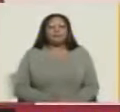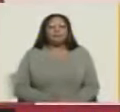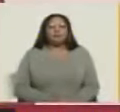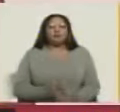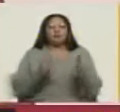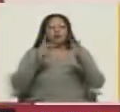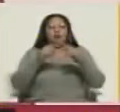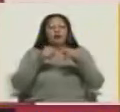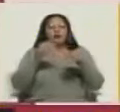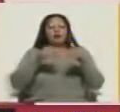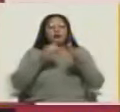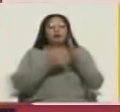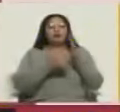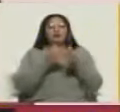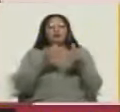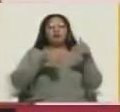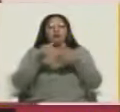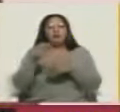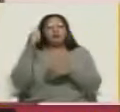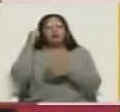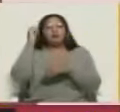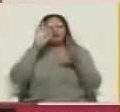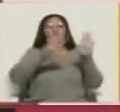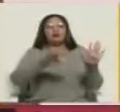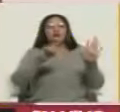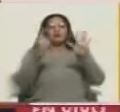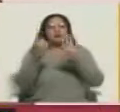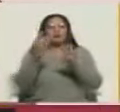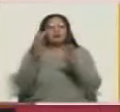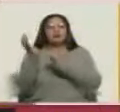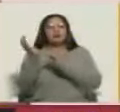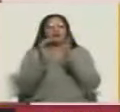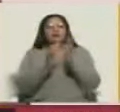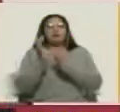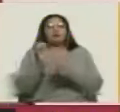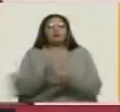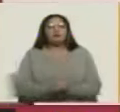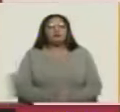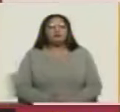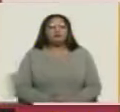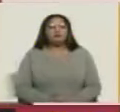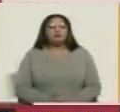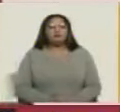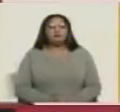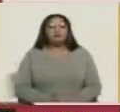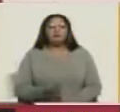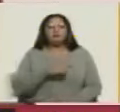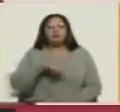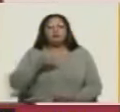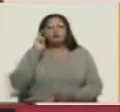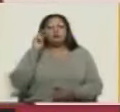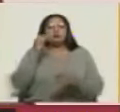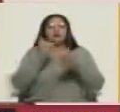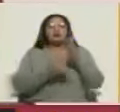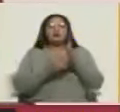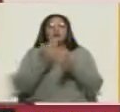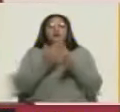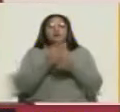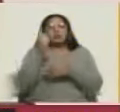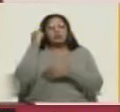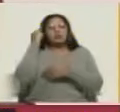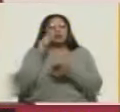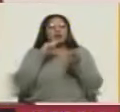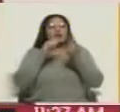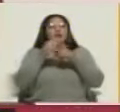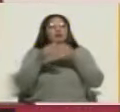será precisamente el día 16 de abril. Se cierra el registro y ahí está el corte. Los que estén inscritos hasta esa fecha o hayan hecho el cambio de